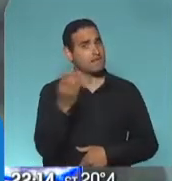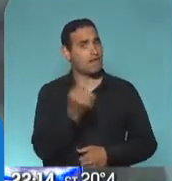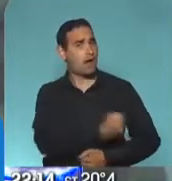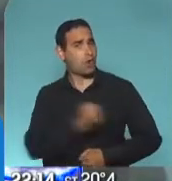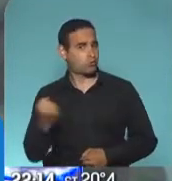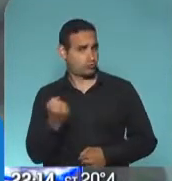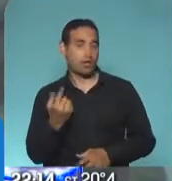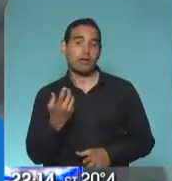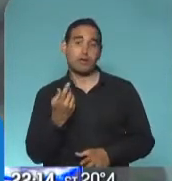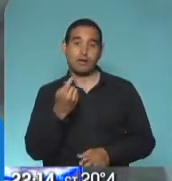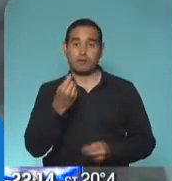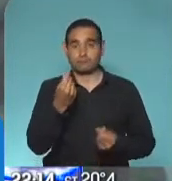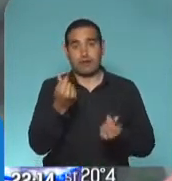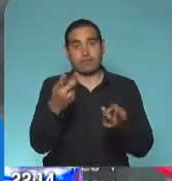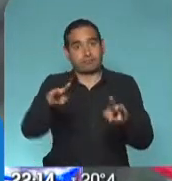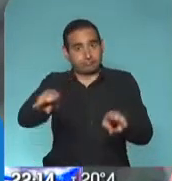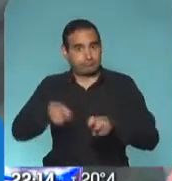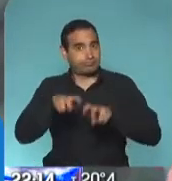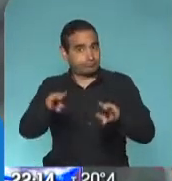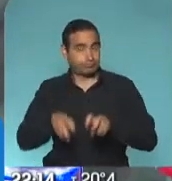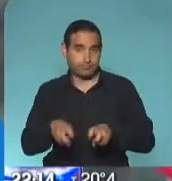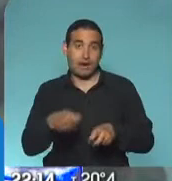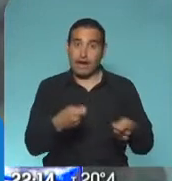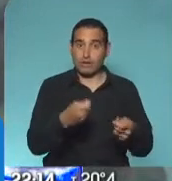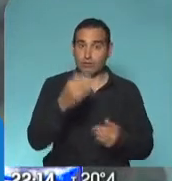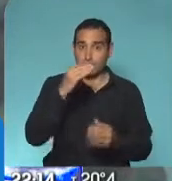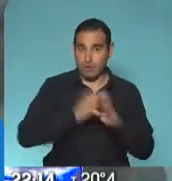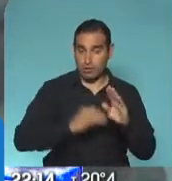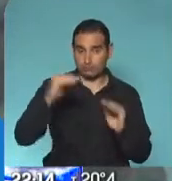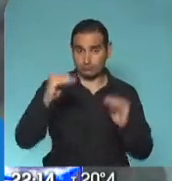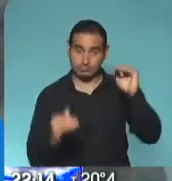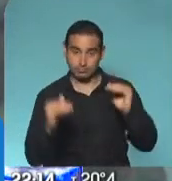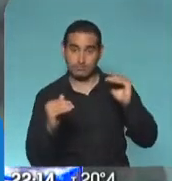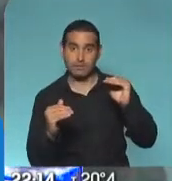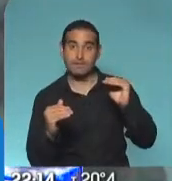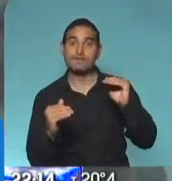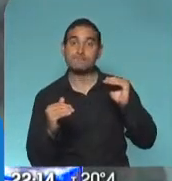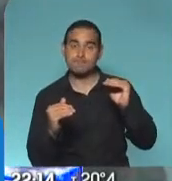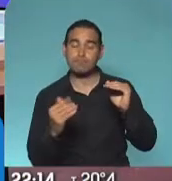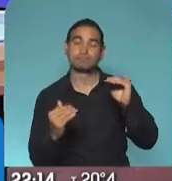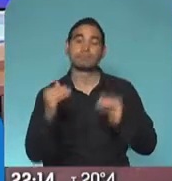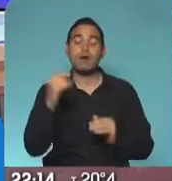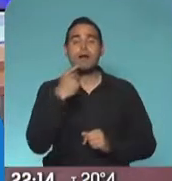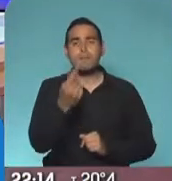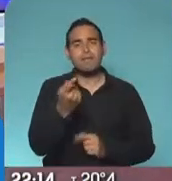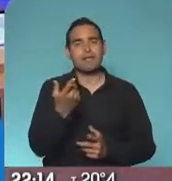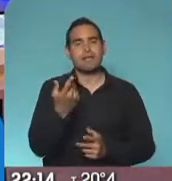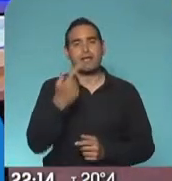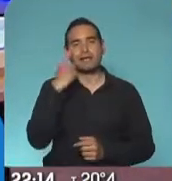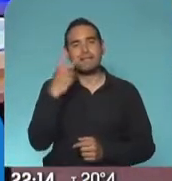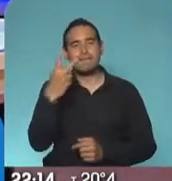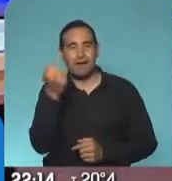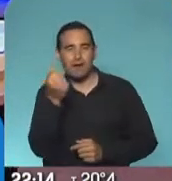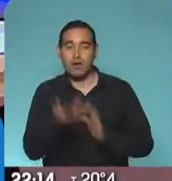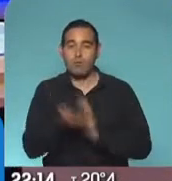decir, aumentar los recursos, bajar los gastos. Entre ese aumento de los recursos hubo un planteo a la Asamblea Nacional de un aumento del IVA, llevar el IVA